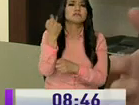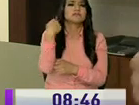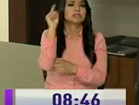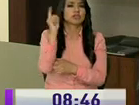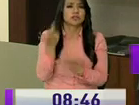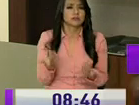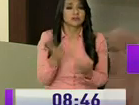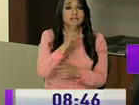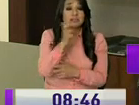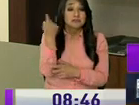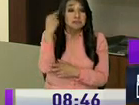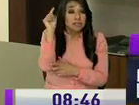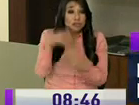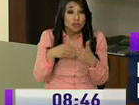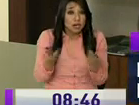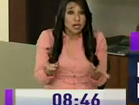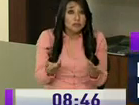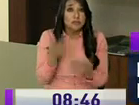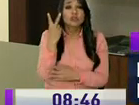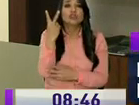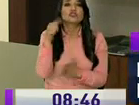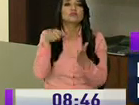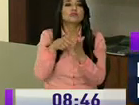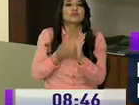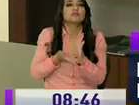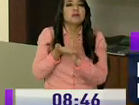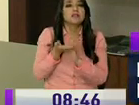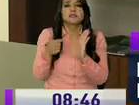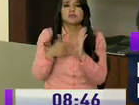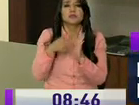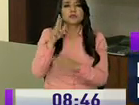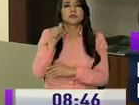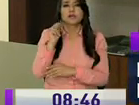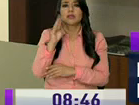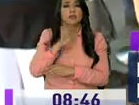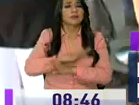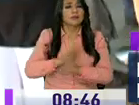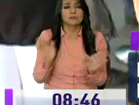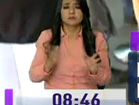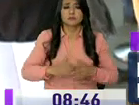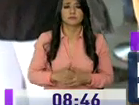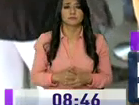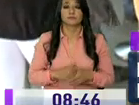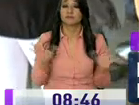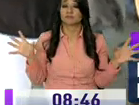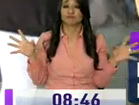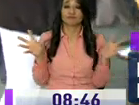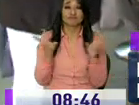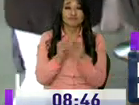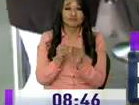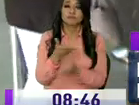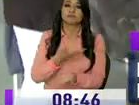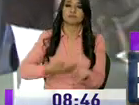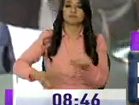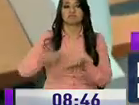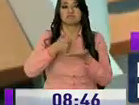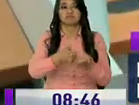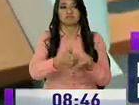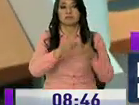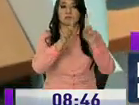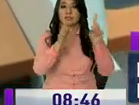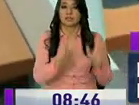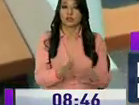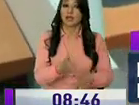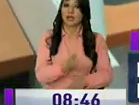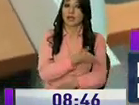es 300 millones para estas 1.070? 2 puntos más del impuesto a la renta, de entre 2 a 3. Todo esto se compensaría a los empresarios con pedidos